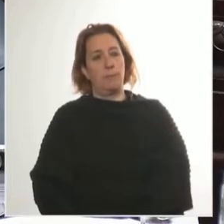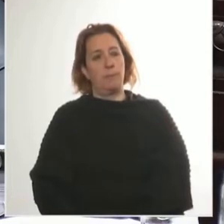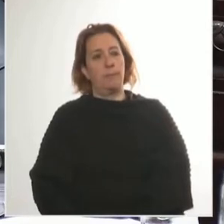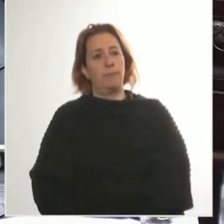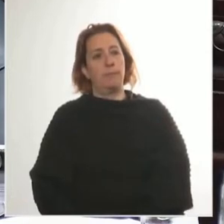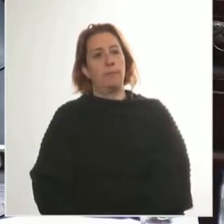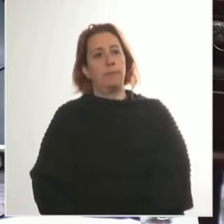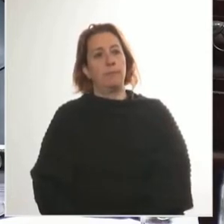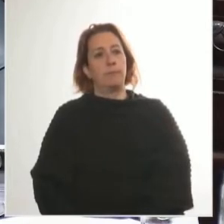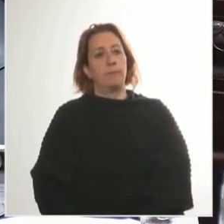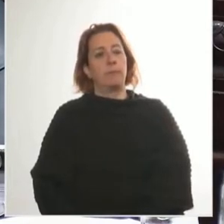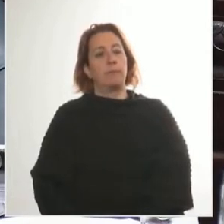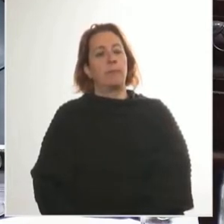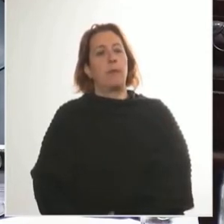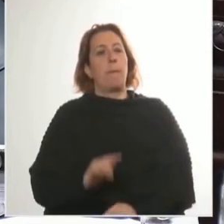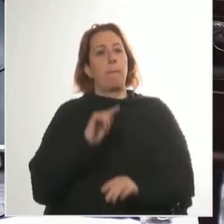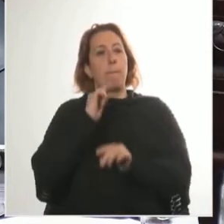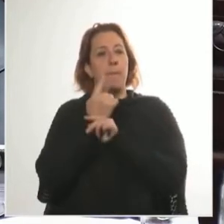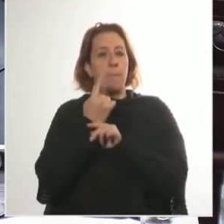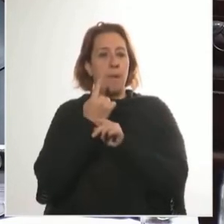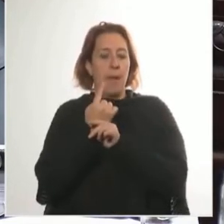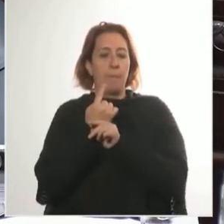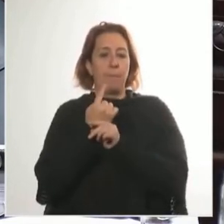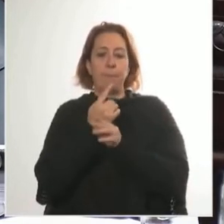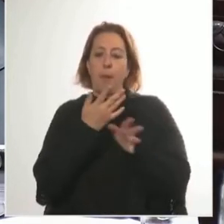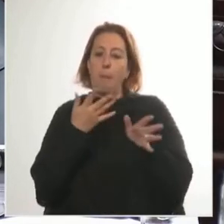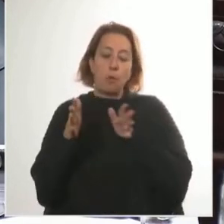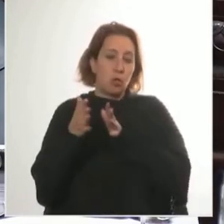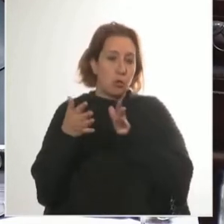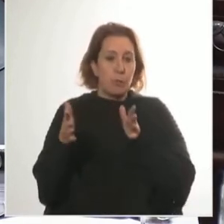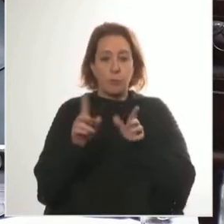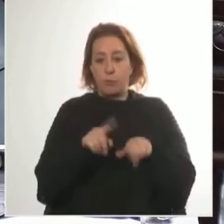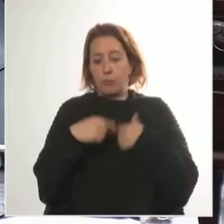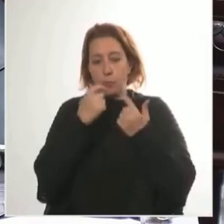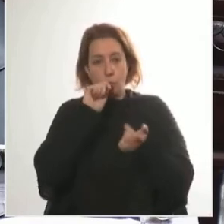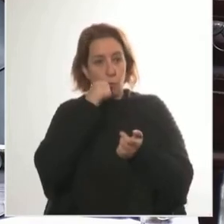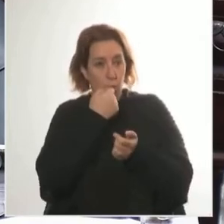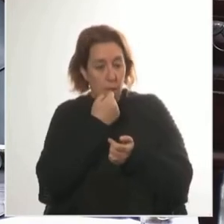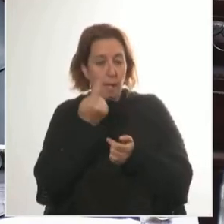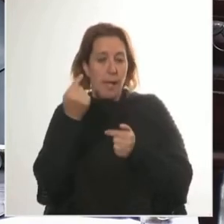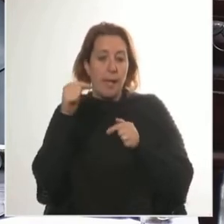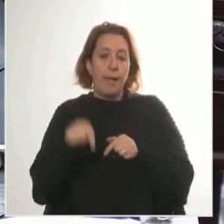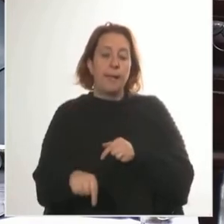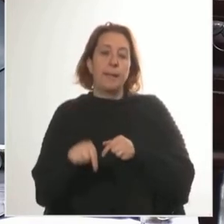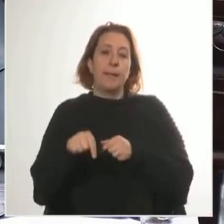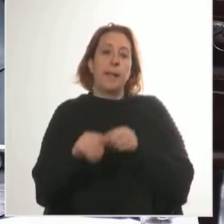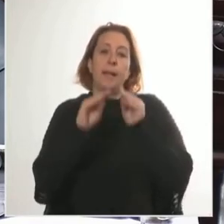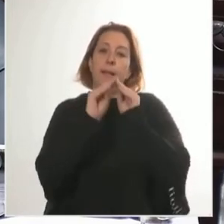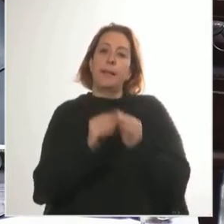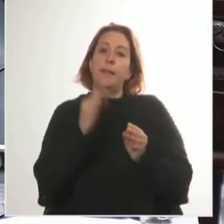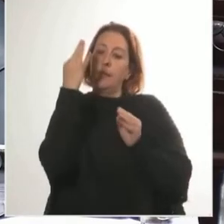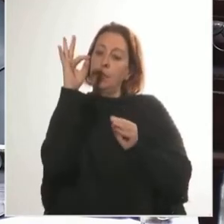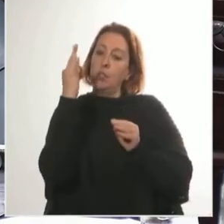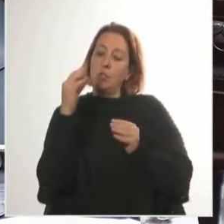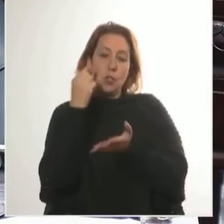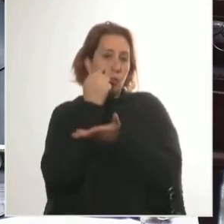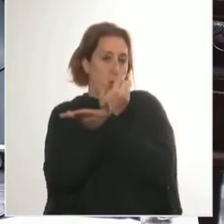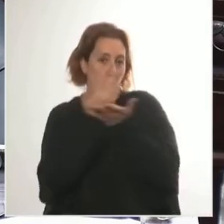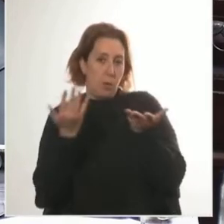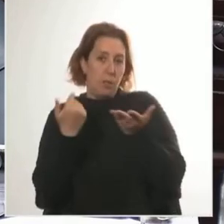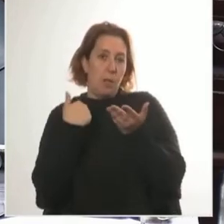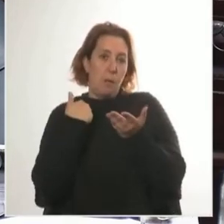Y una primera aproximación que a nosotros nos gustaría hacer es que esta rendición de cuentas es